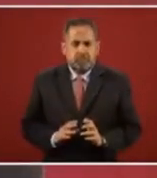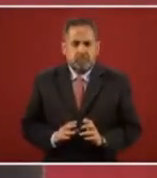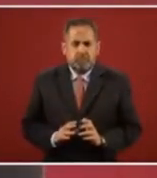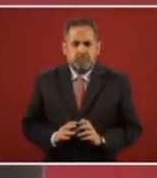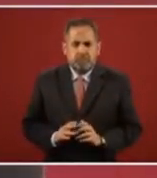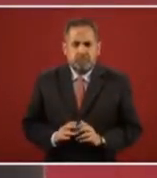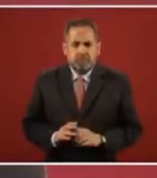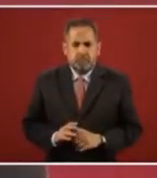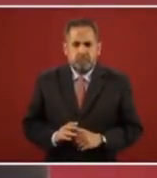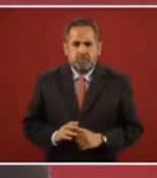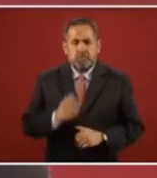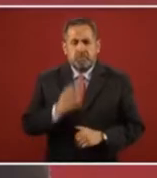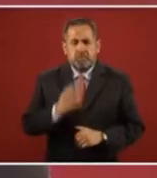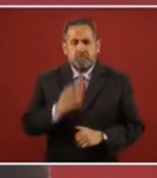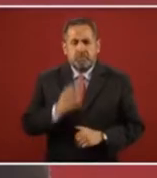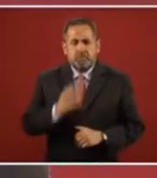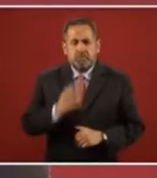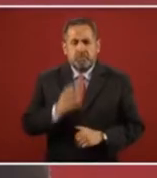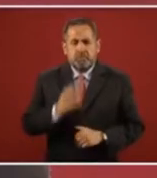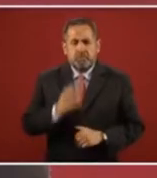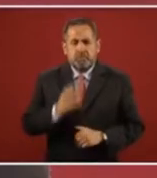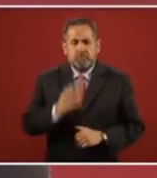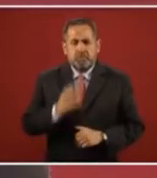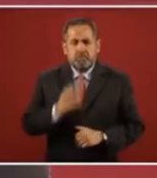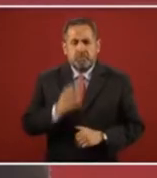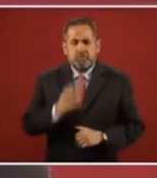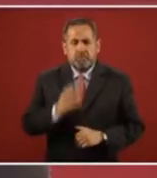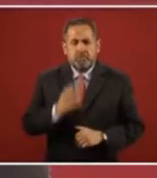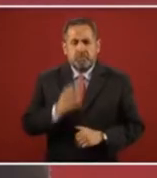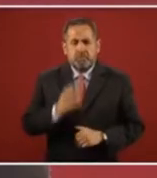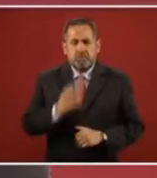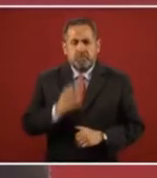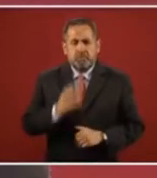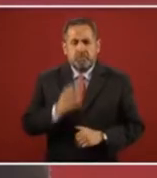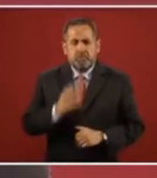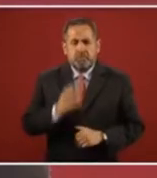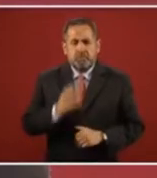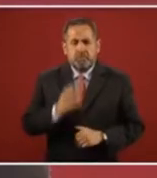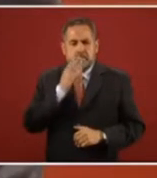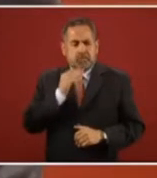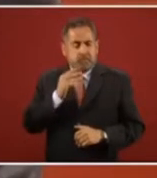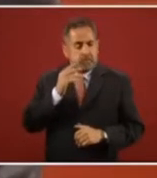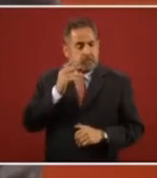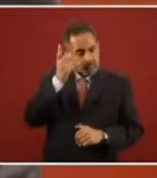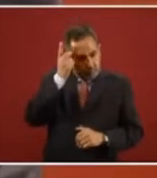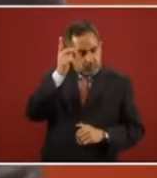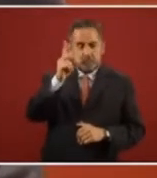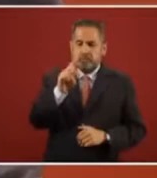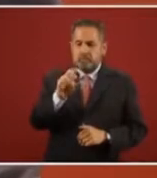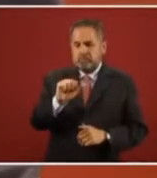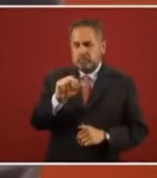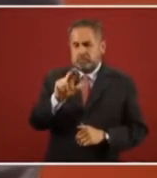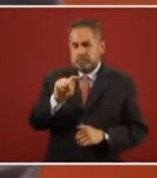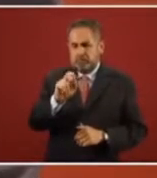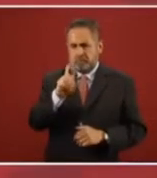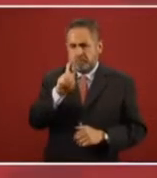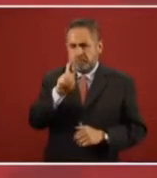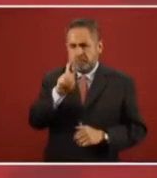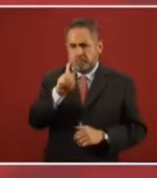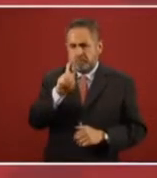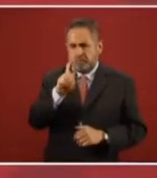no hay derechos de autor en dejarnos wright por copyright el caso no es